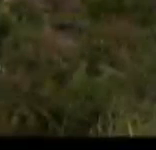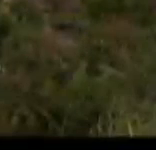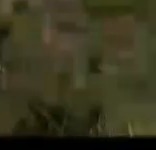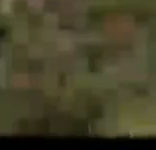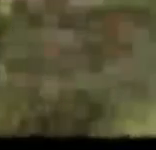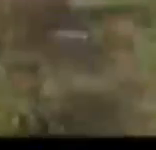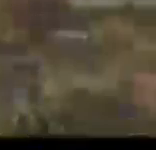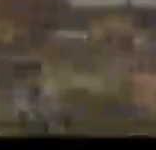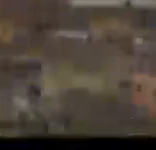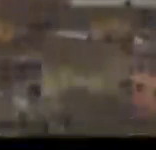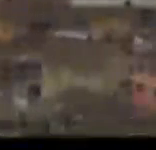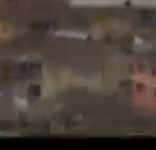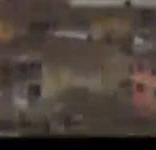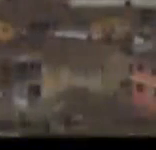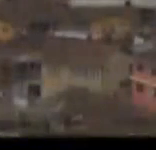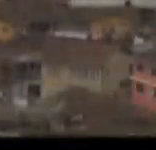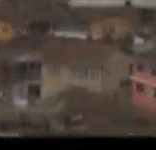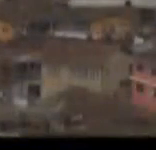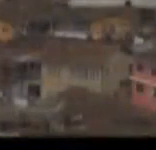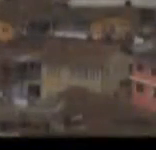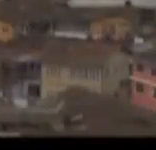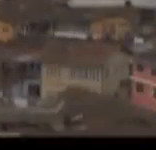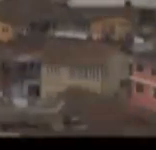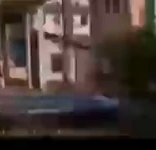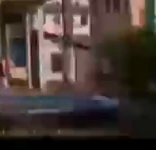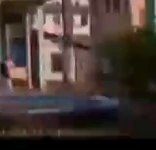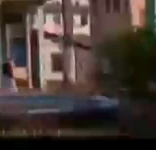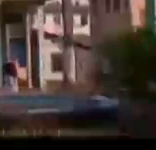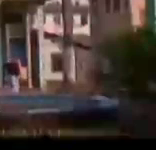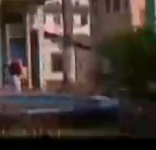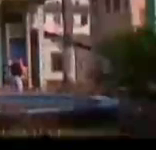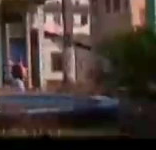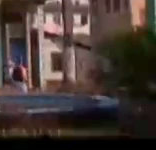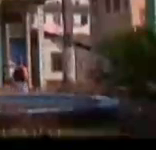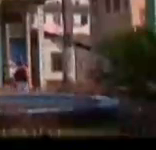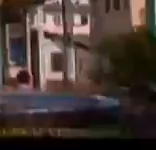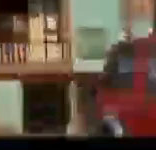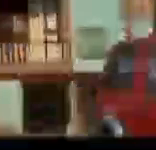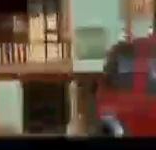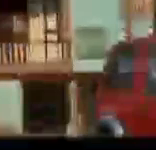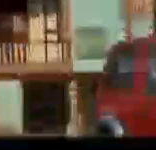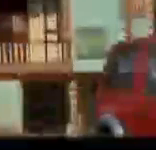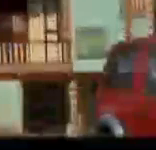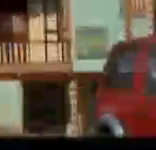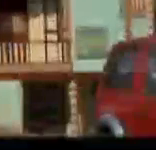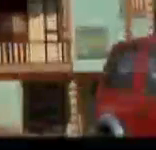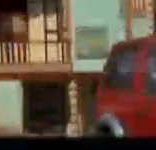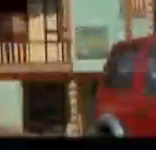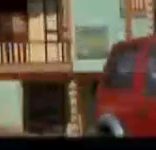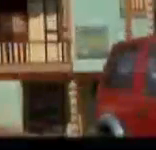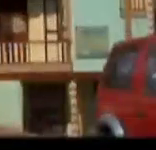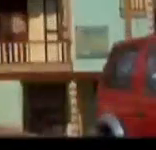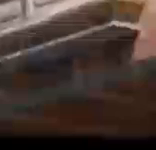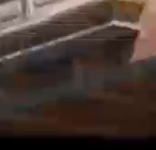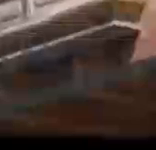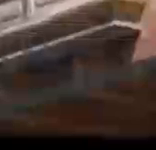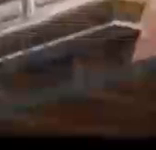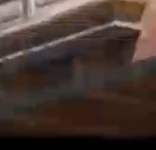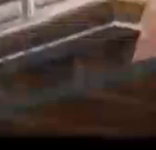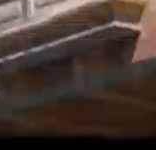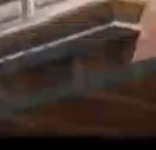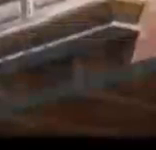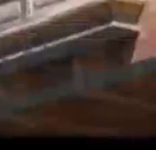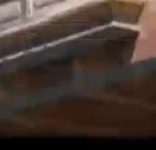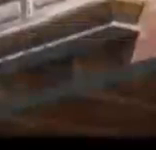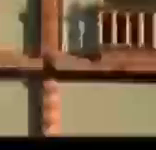Literalmente en la provincia, broche de oro es Saruma. Una joya engarzada en madera tallada, donde sus